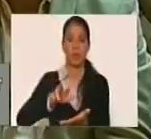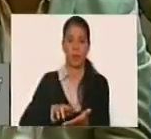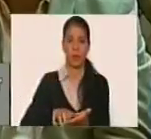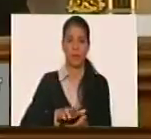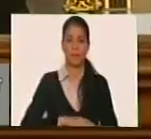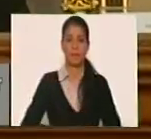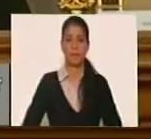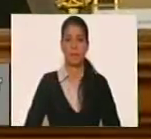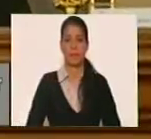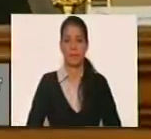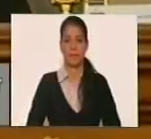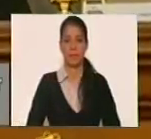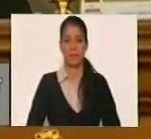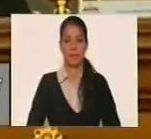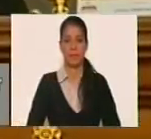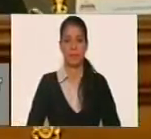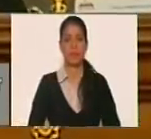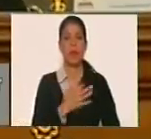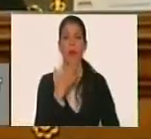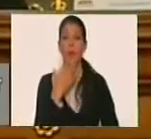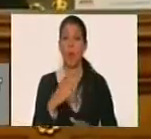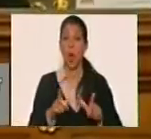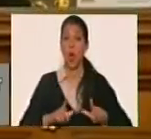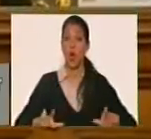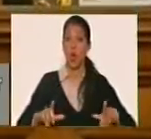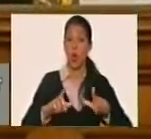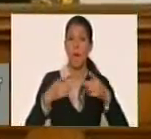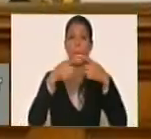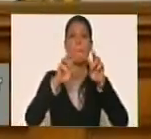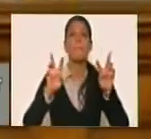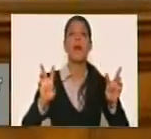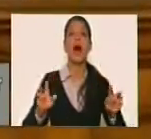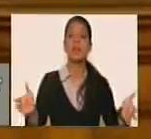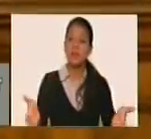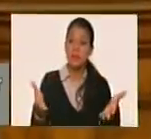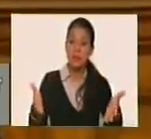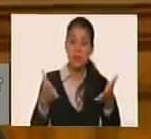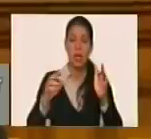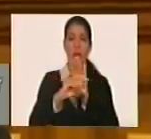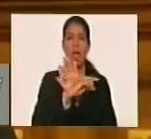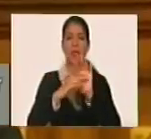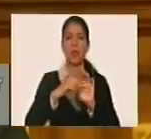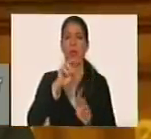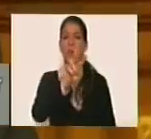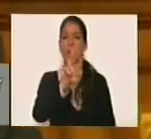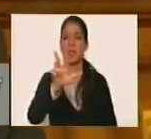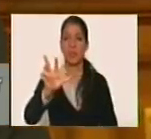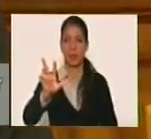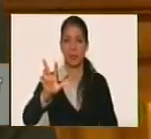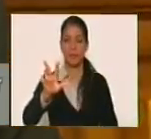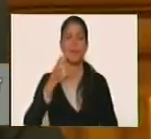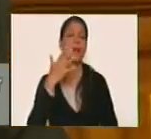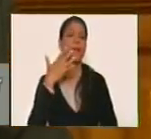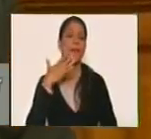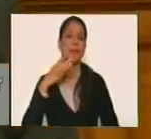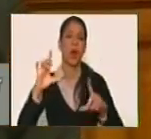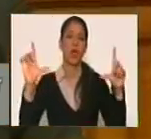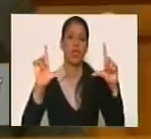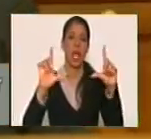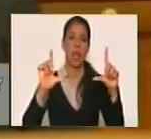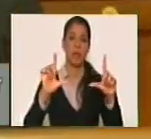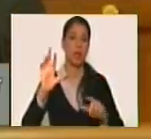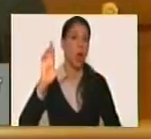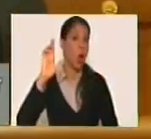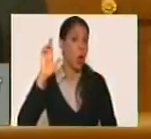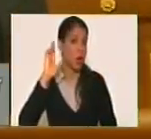Negativa de cesión de espacios para la promoción de la paz. Artículo 23. El prestador de servicio de radio